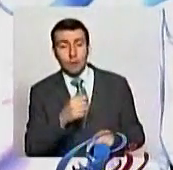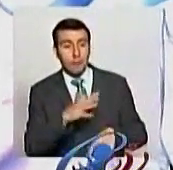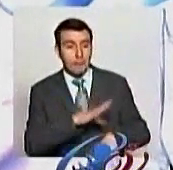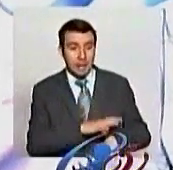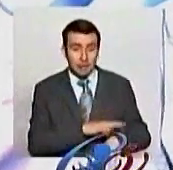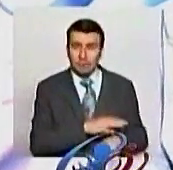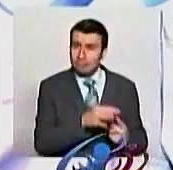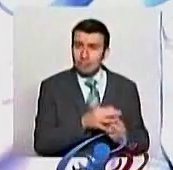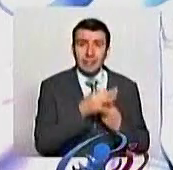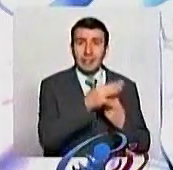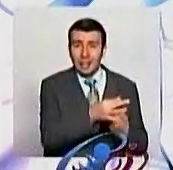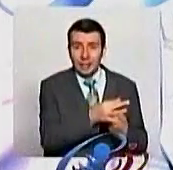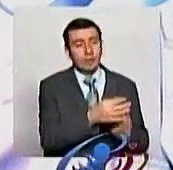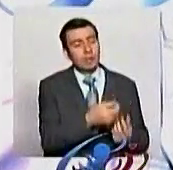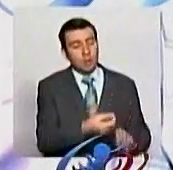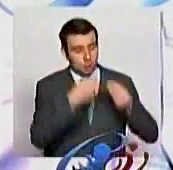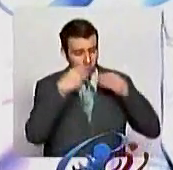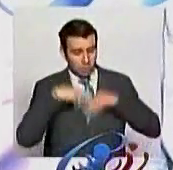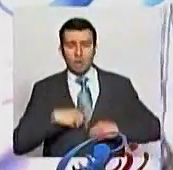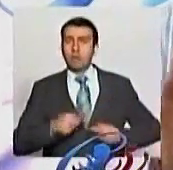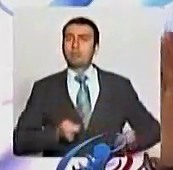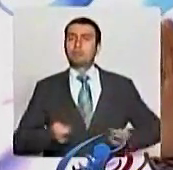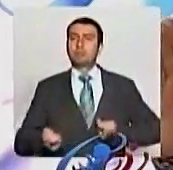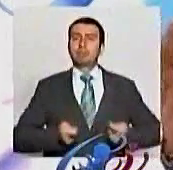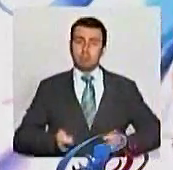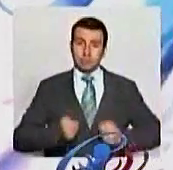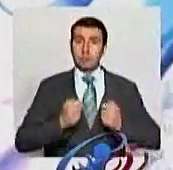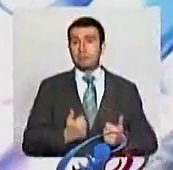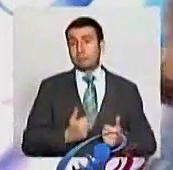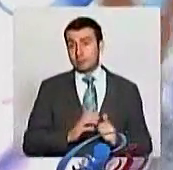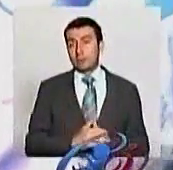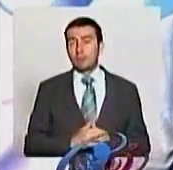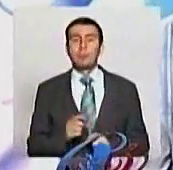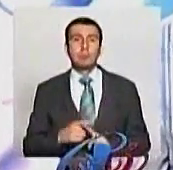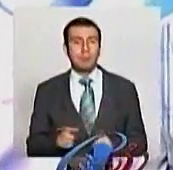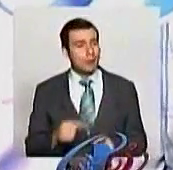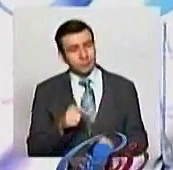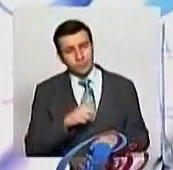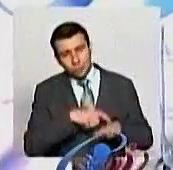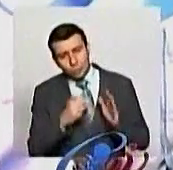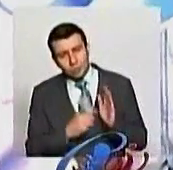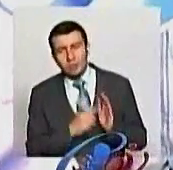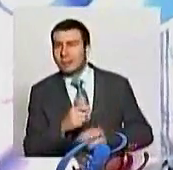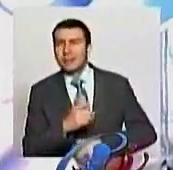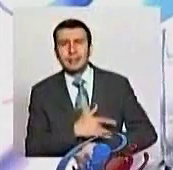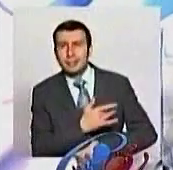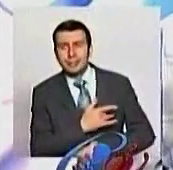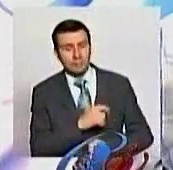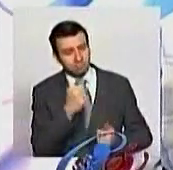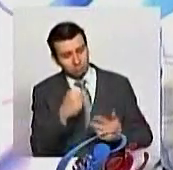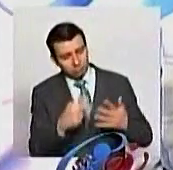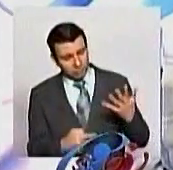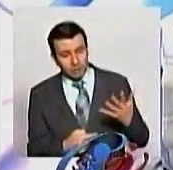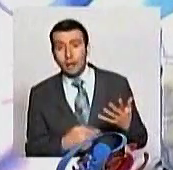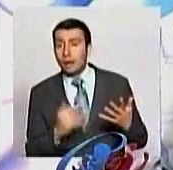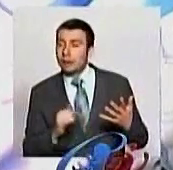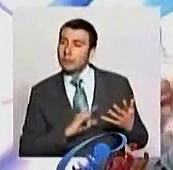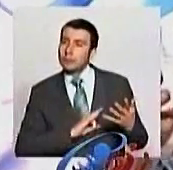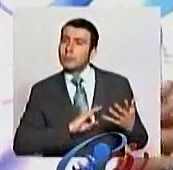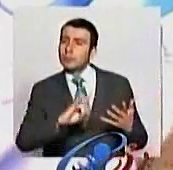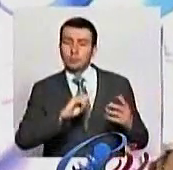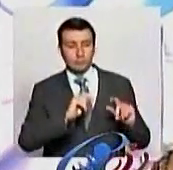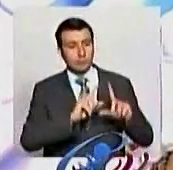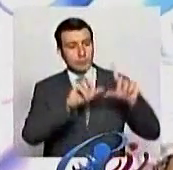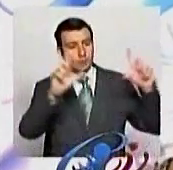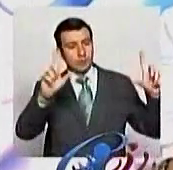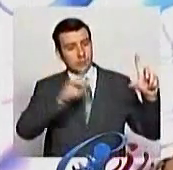poder controlar a estos pacientes. Pero dentro de todos esos síntomas vamos a hacer un electrocardiograma a una